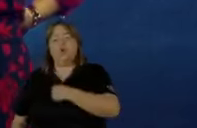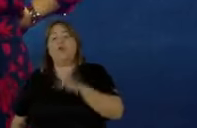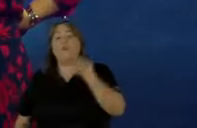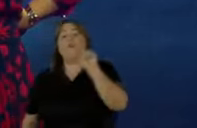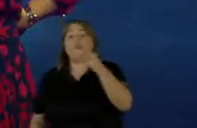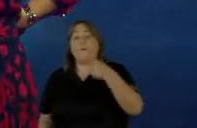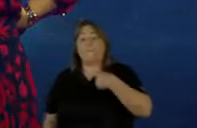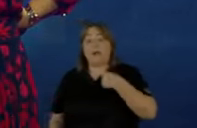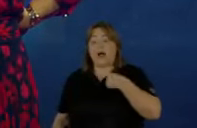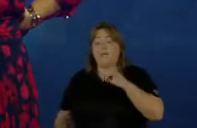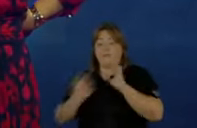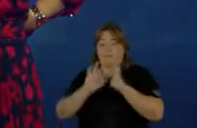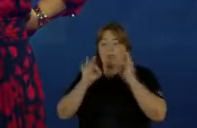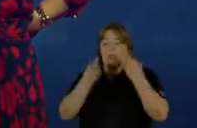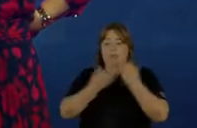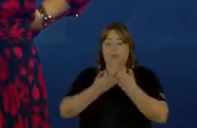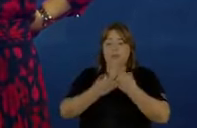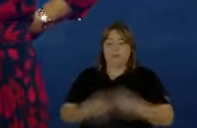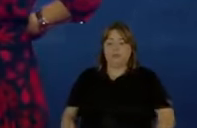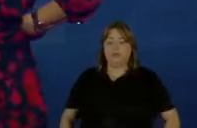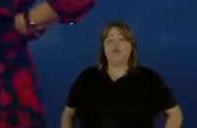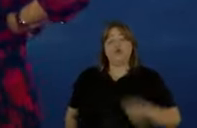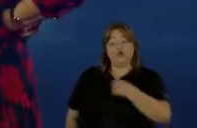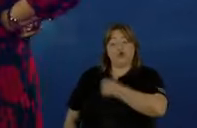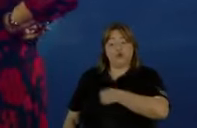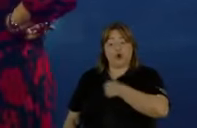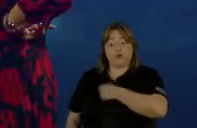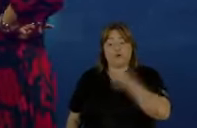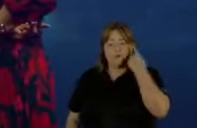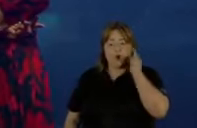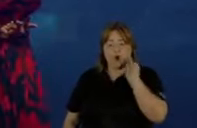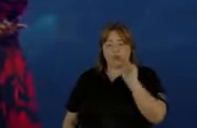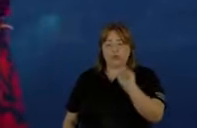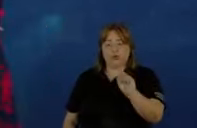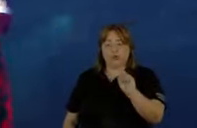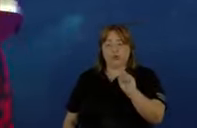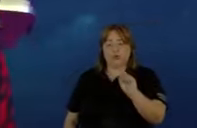familia. I'm sorry for you.